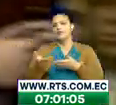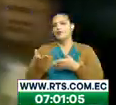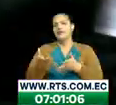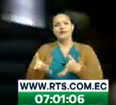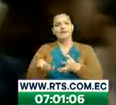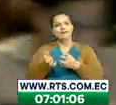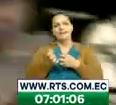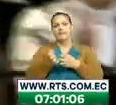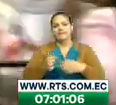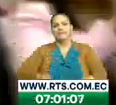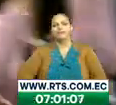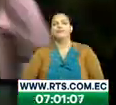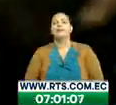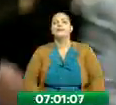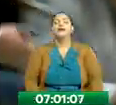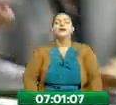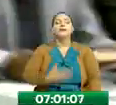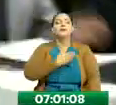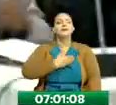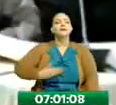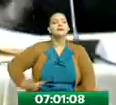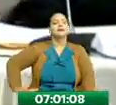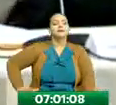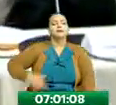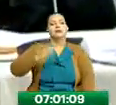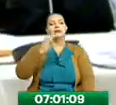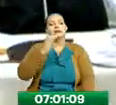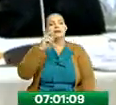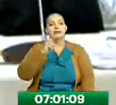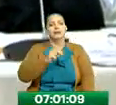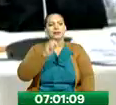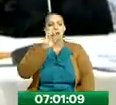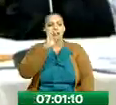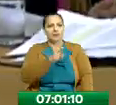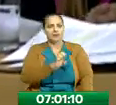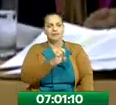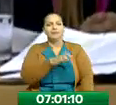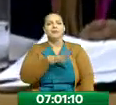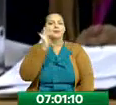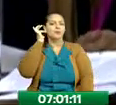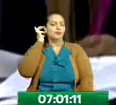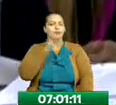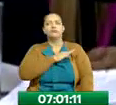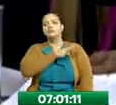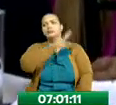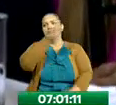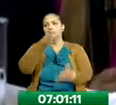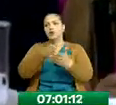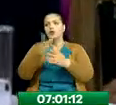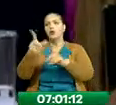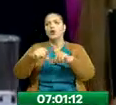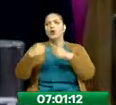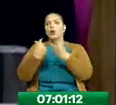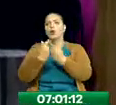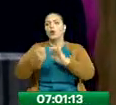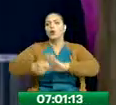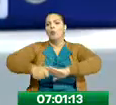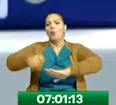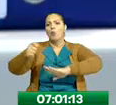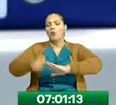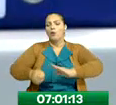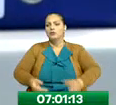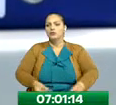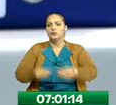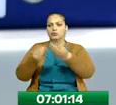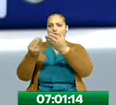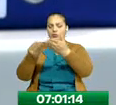Propia la presidenta del Consejo Nacional Electoral llegó a la Comisión de Fiscalización para defenderse del supuesto incumplimiento de funciones que impulsa el pedido